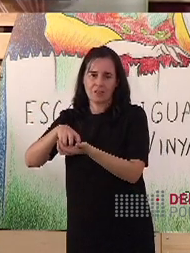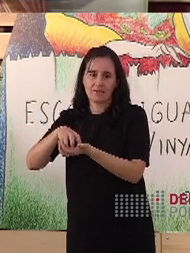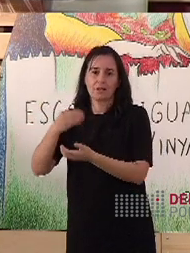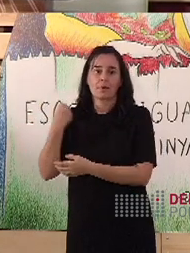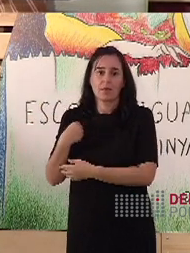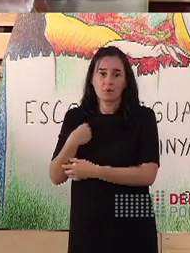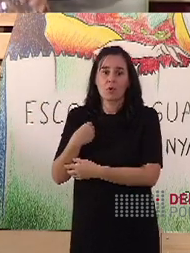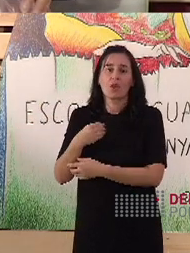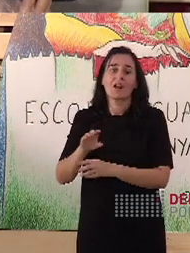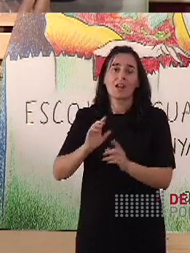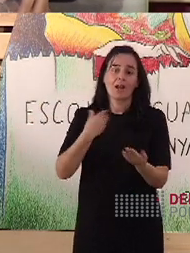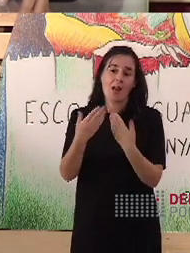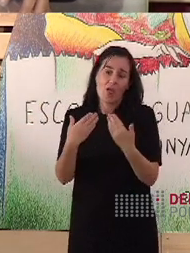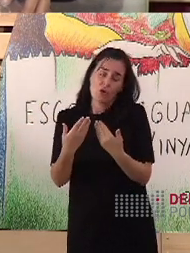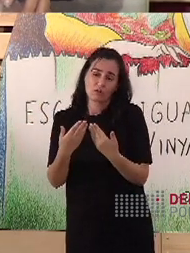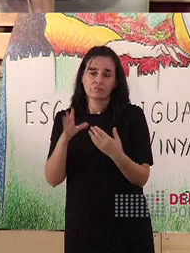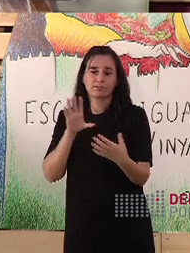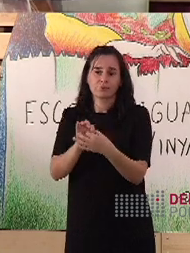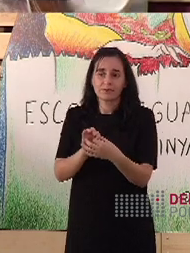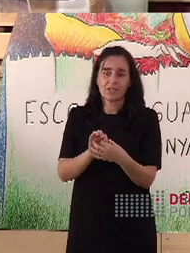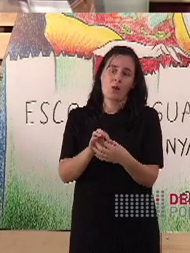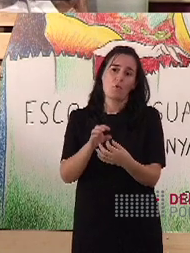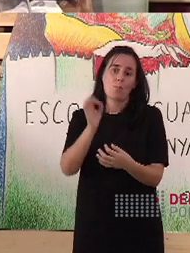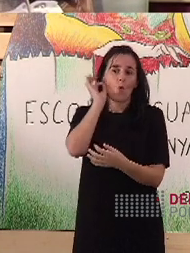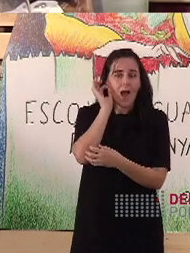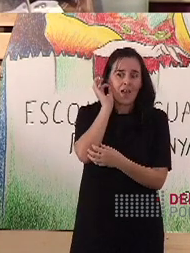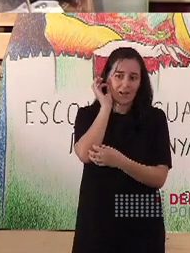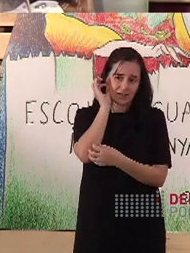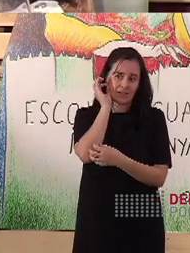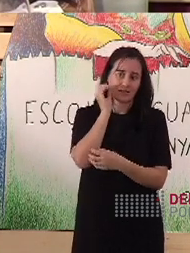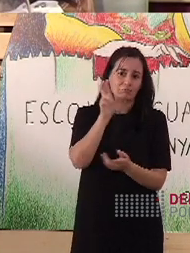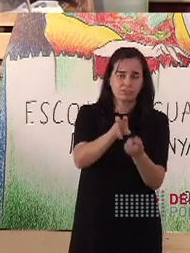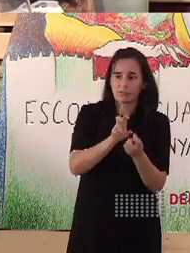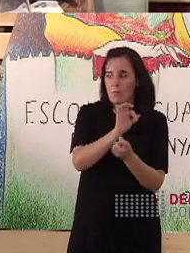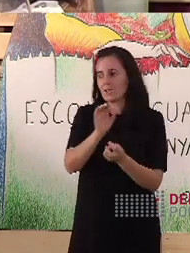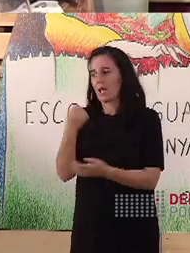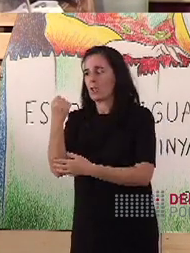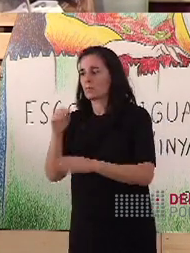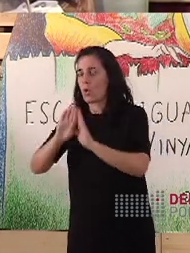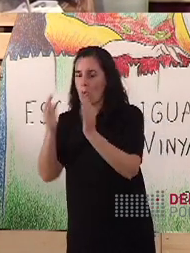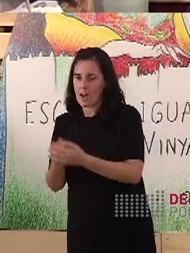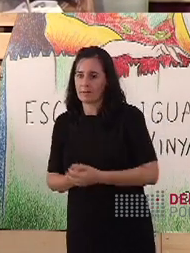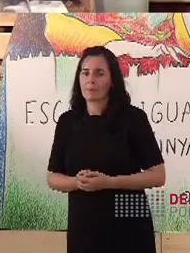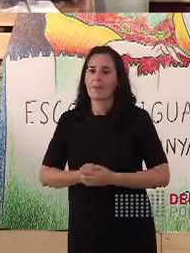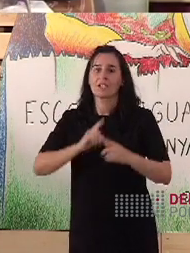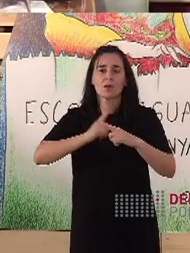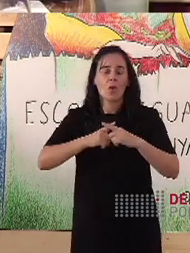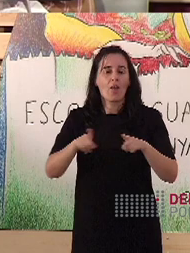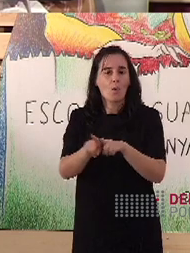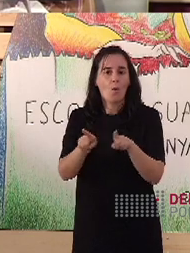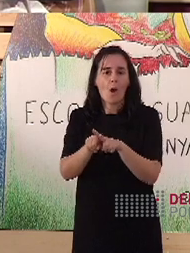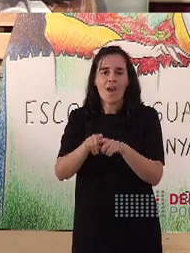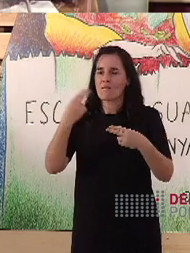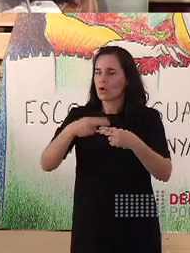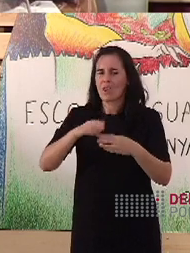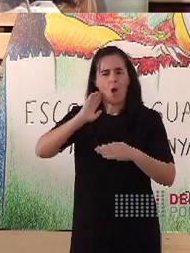entre o modelo de sexualidade imposto ás mulleres, o capitalismo global e a prostitución. Na súa opinión, a sexualidade é a última fronteira da